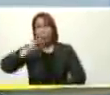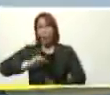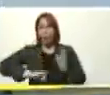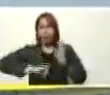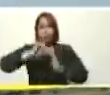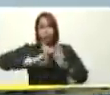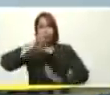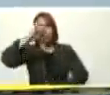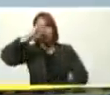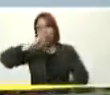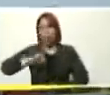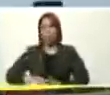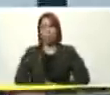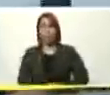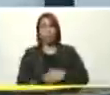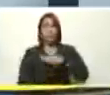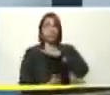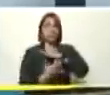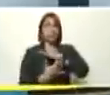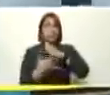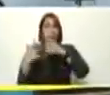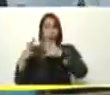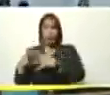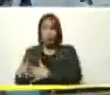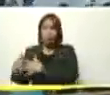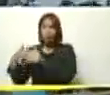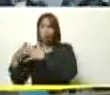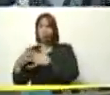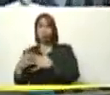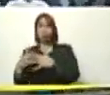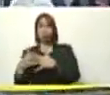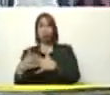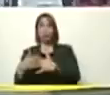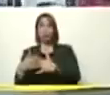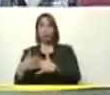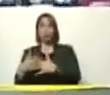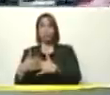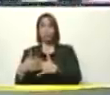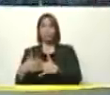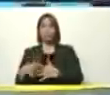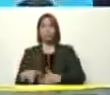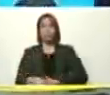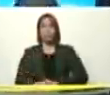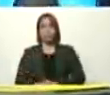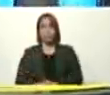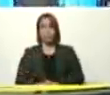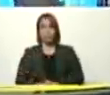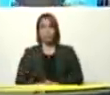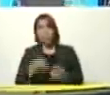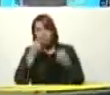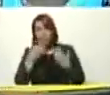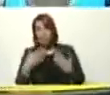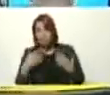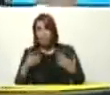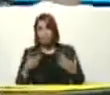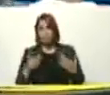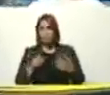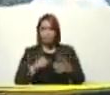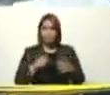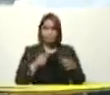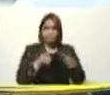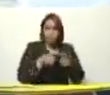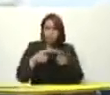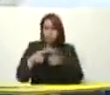agua de tecnología estadounidense negada a Venezuela. Buena parte de esos equipos